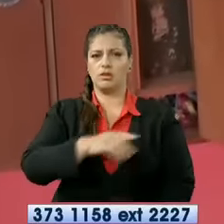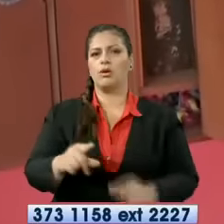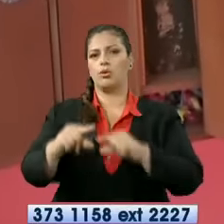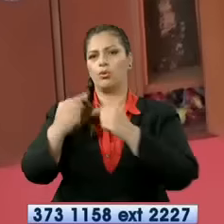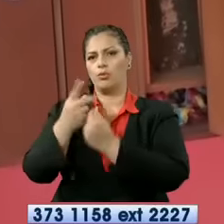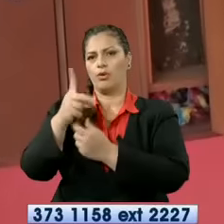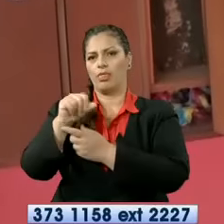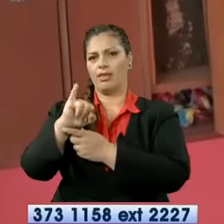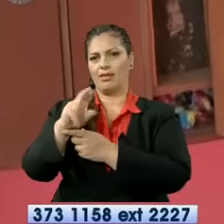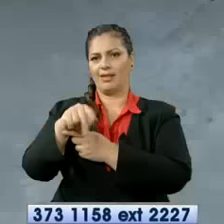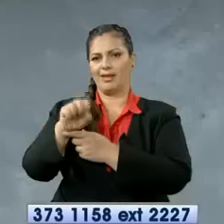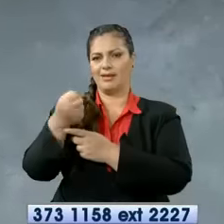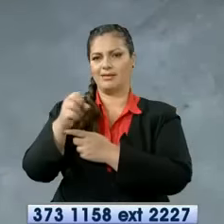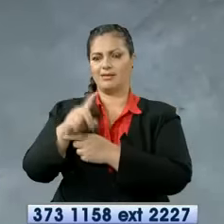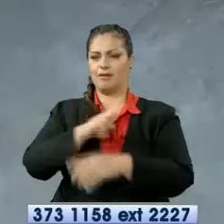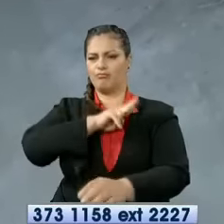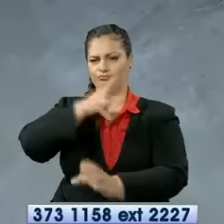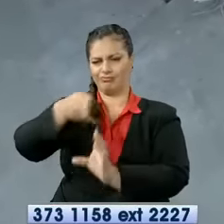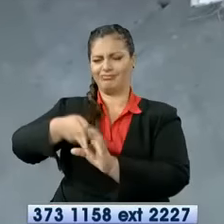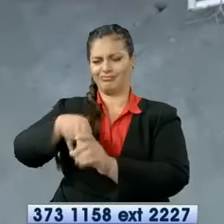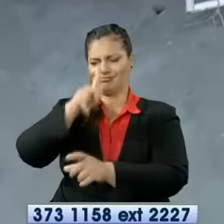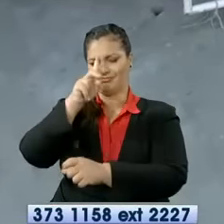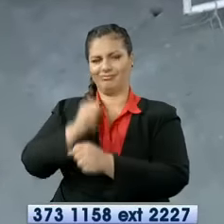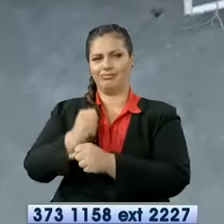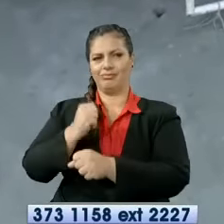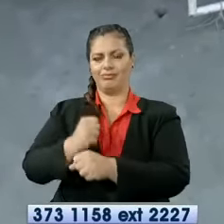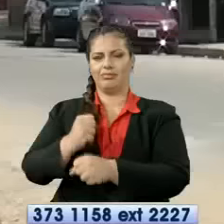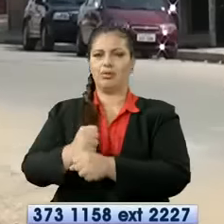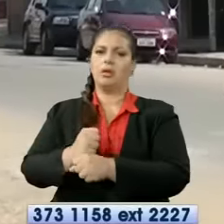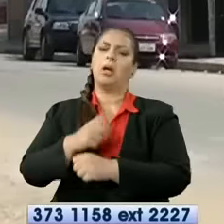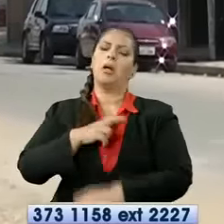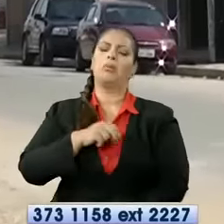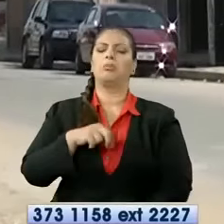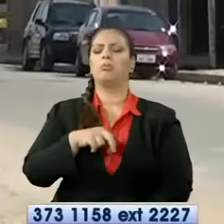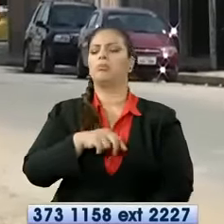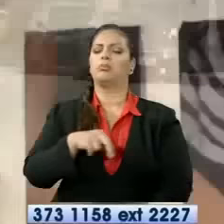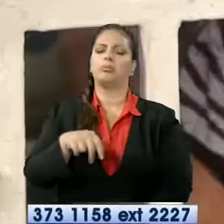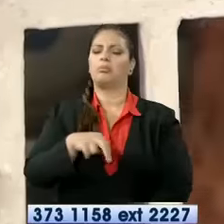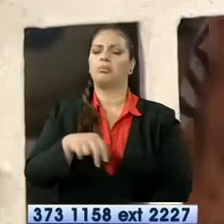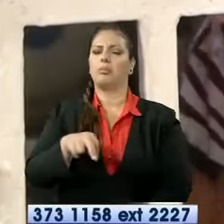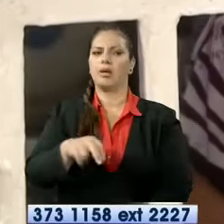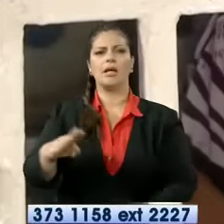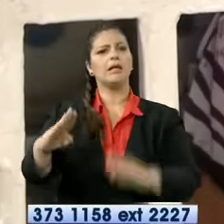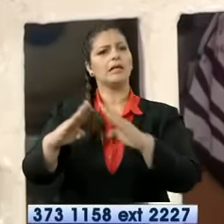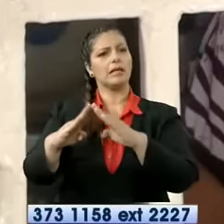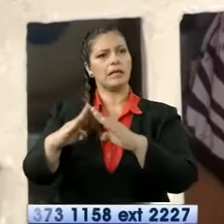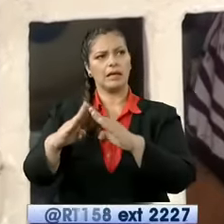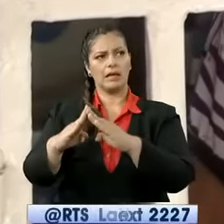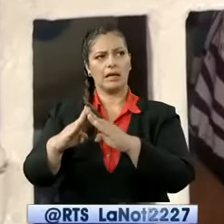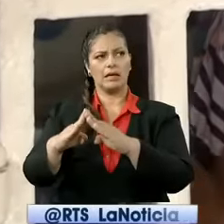Oro, habría recibido 5 impactos de bala en diferentes partes de su cuerpo.